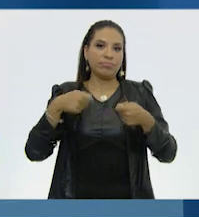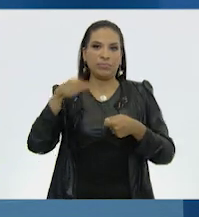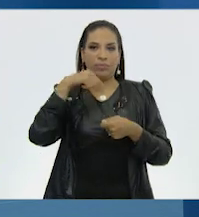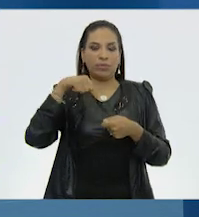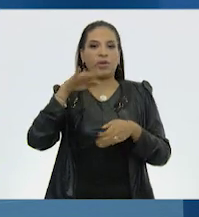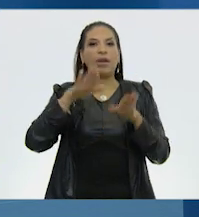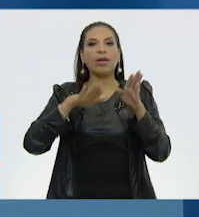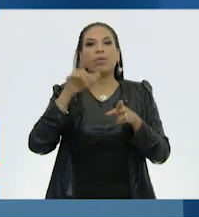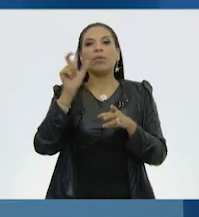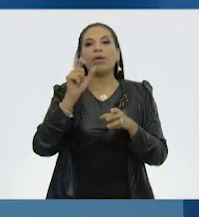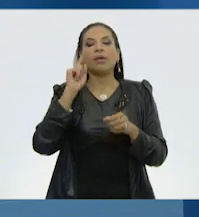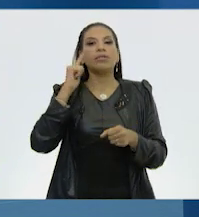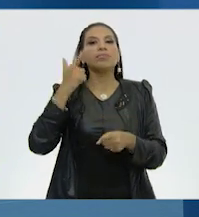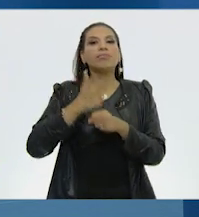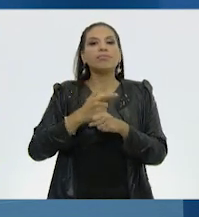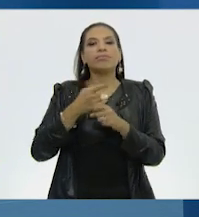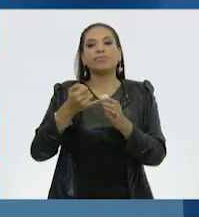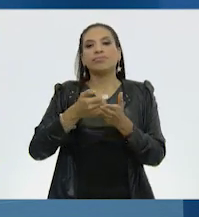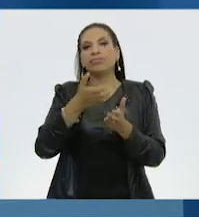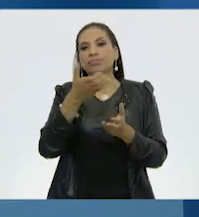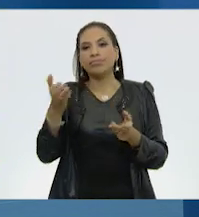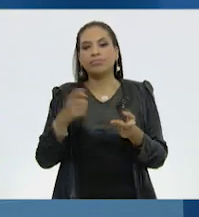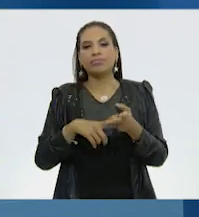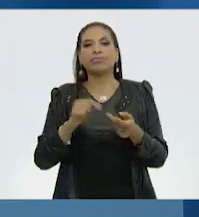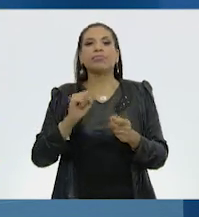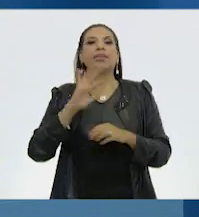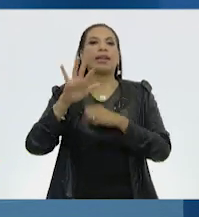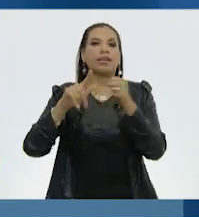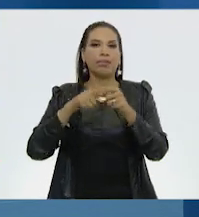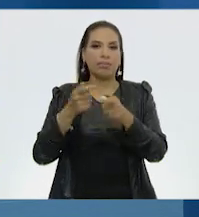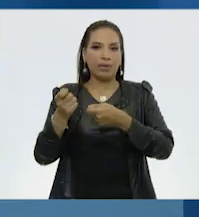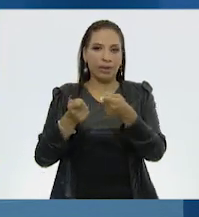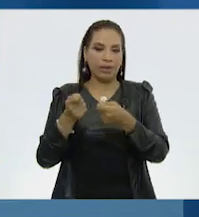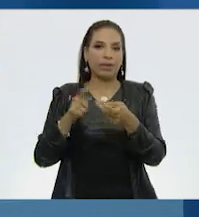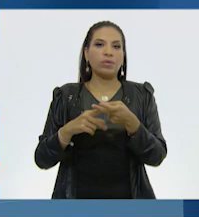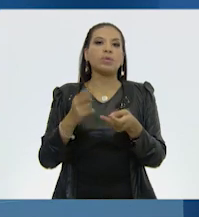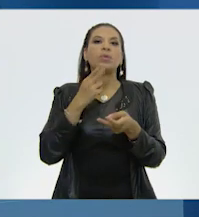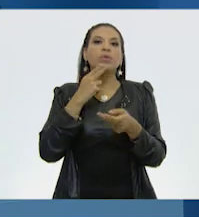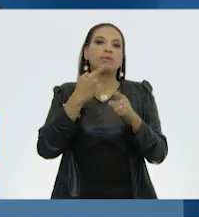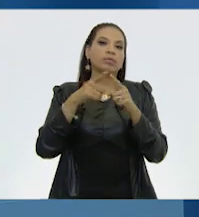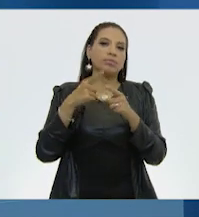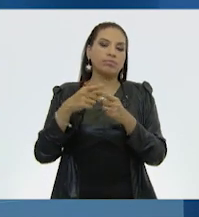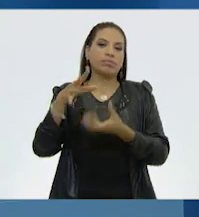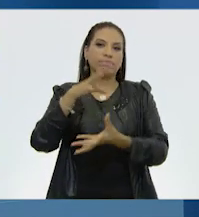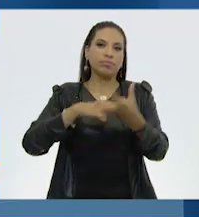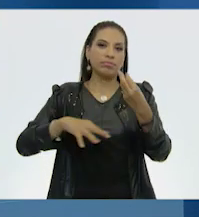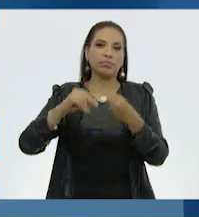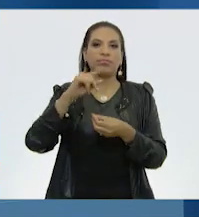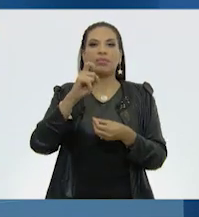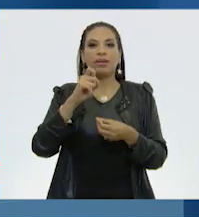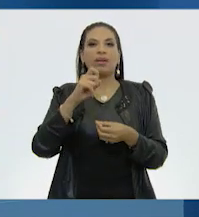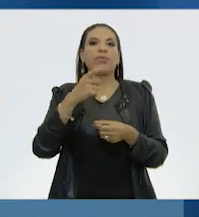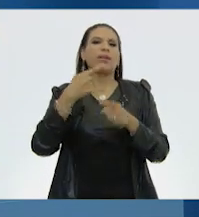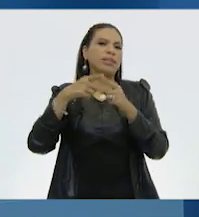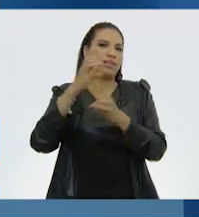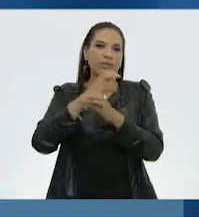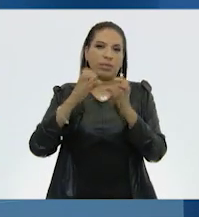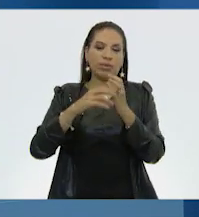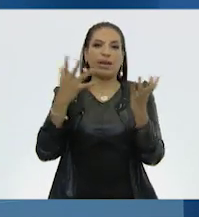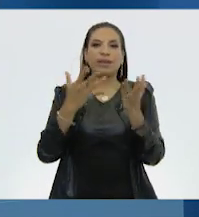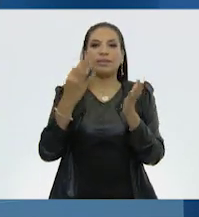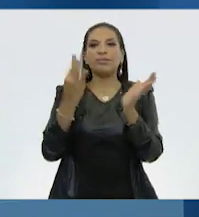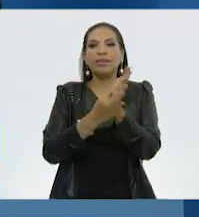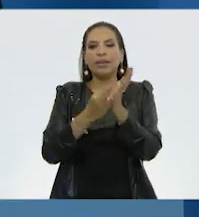al menos desde que se descubrieron la agricultura, la domesticación de animales y el uso de diversos recursos para la elaboración de objetos y